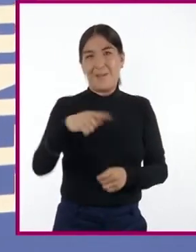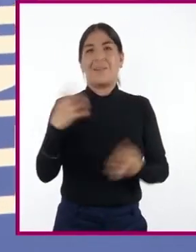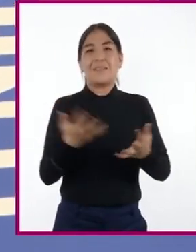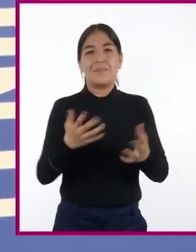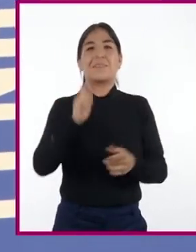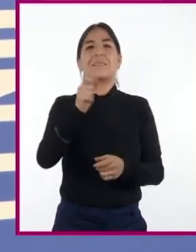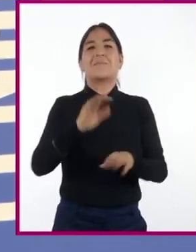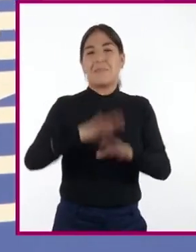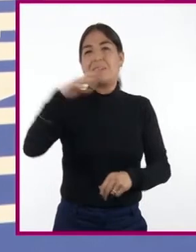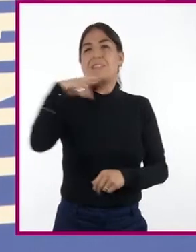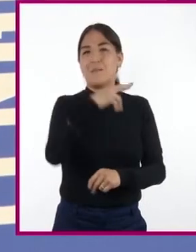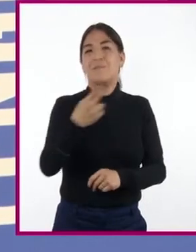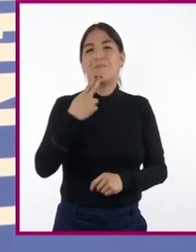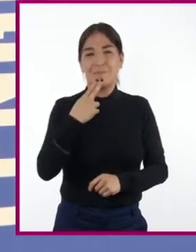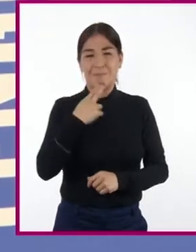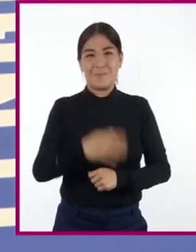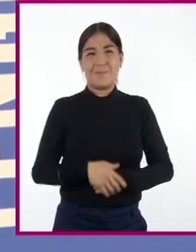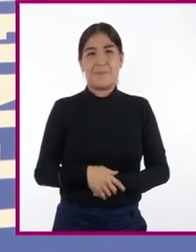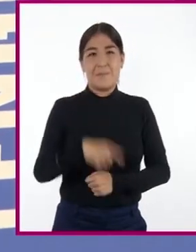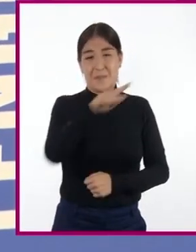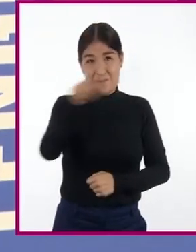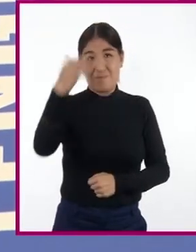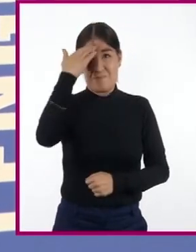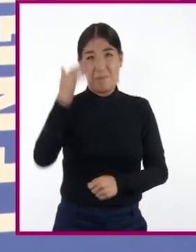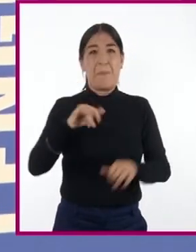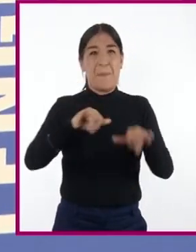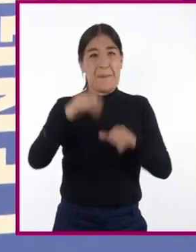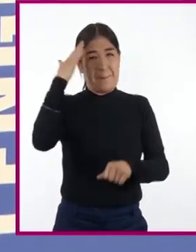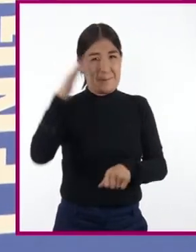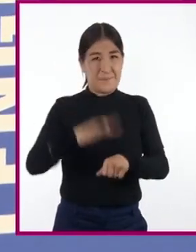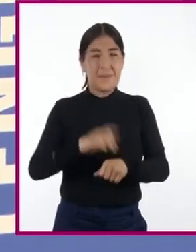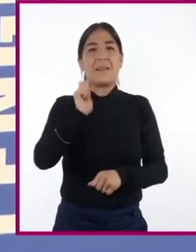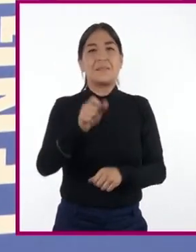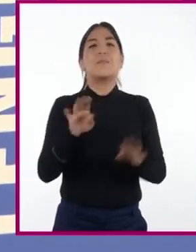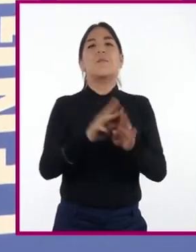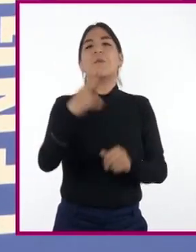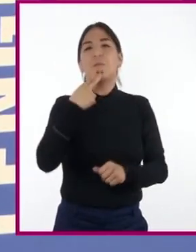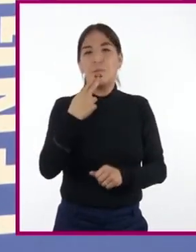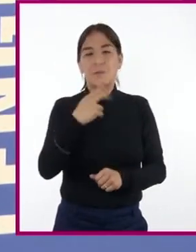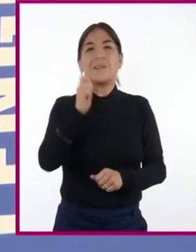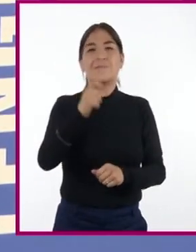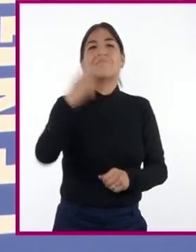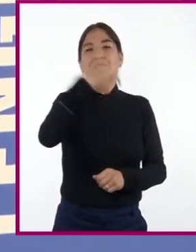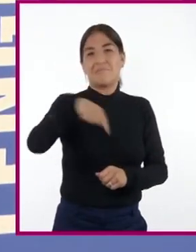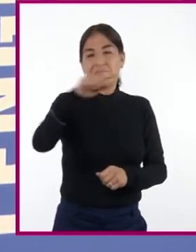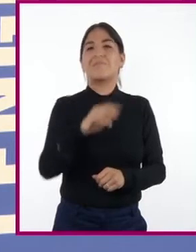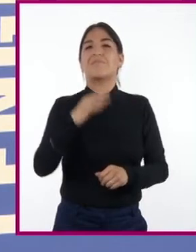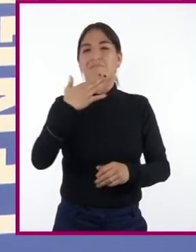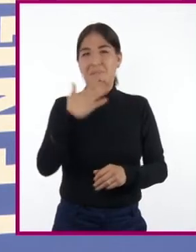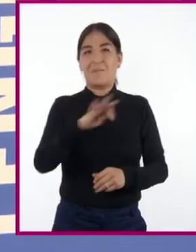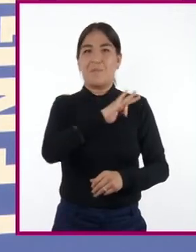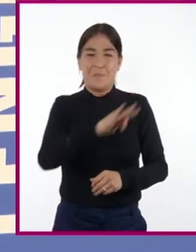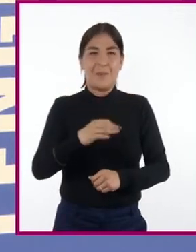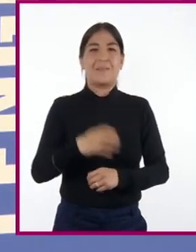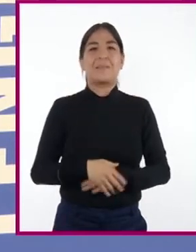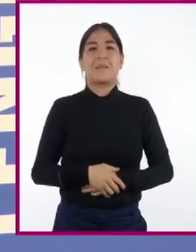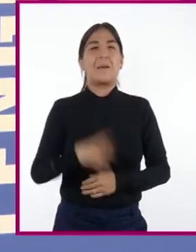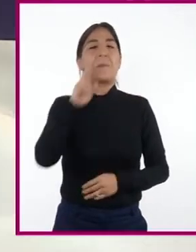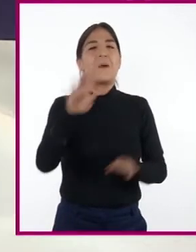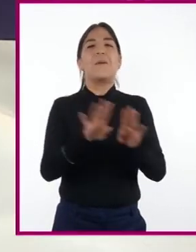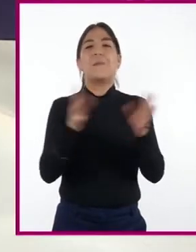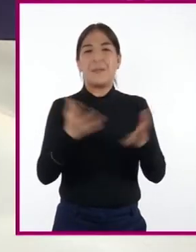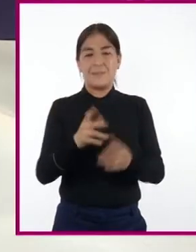más efectivo su uso. ¿Conocen los mapas mentales? Es una herramienta que les puede ser de gran utilidad. Vamos a ver cómo se